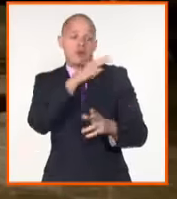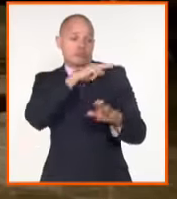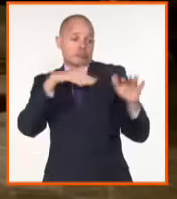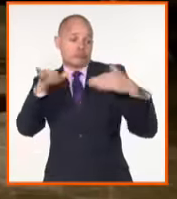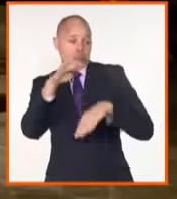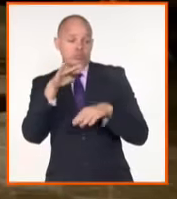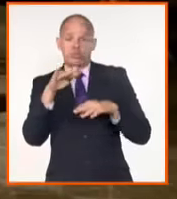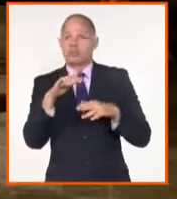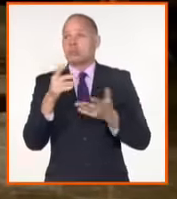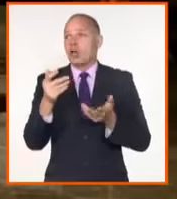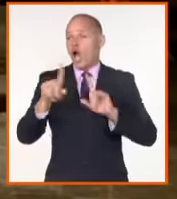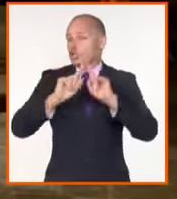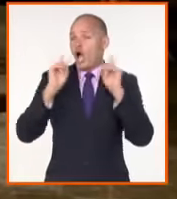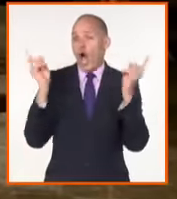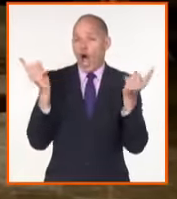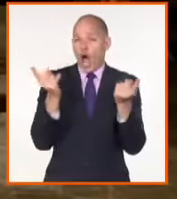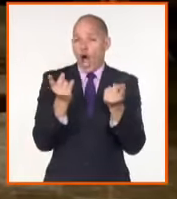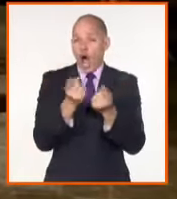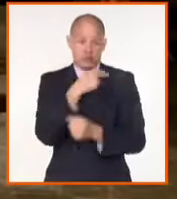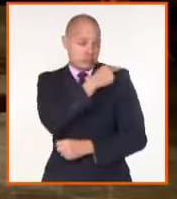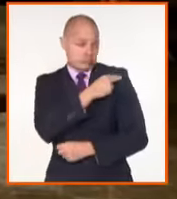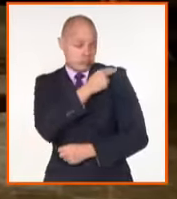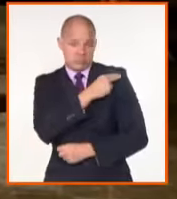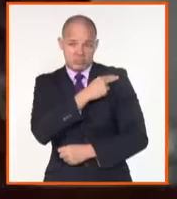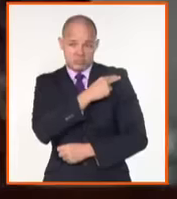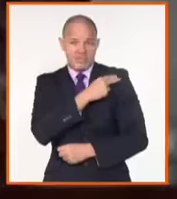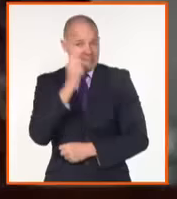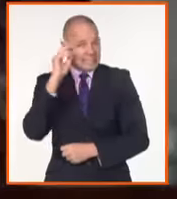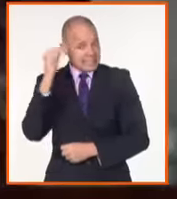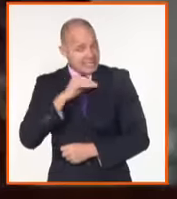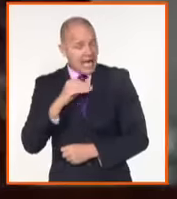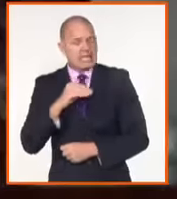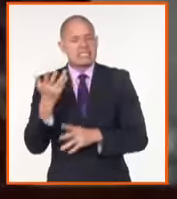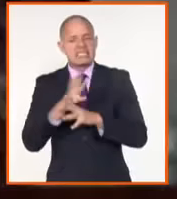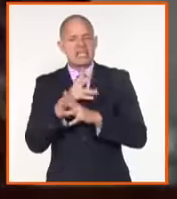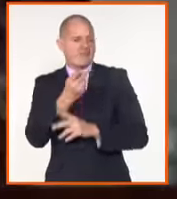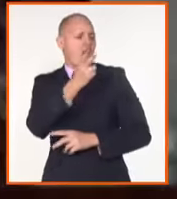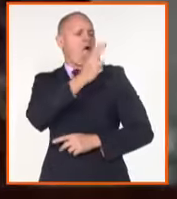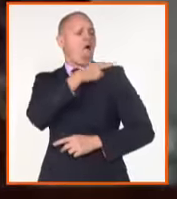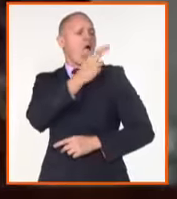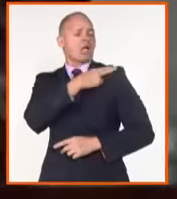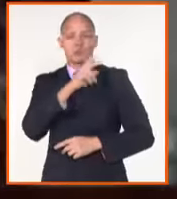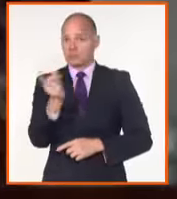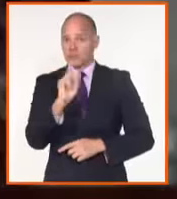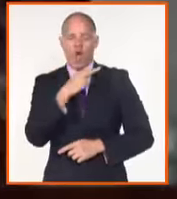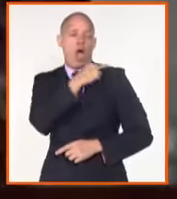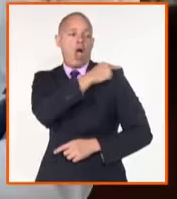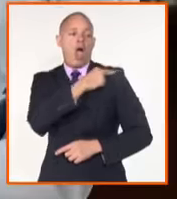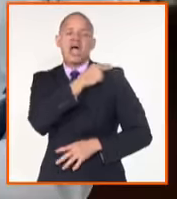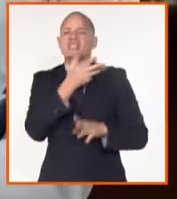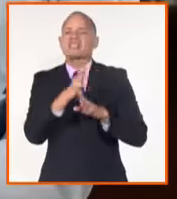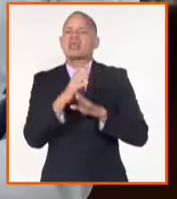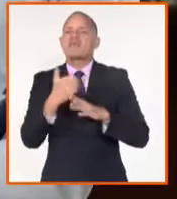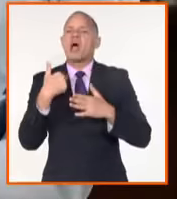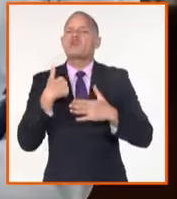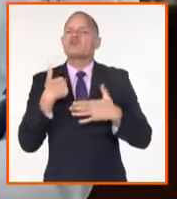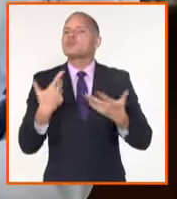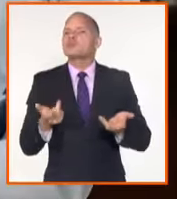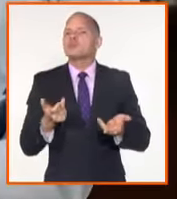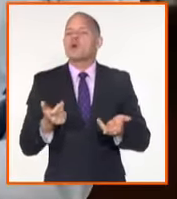gobierno, todos los que ocupamos responsabilidades, que somos servidores públicos, que somos servidores de nuestro pueblo, tienen